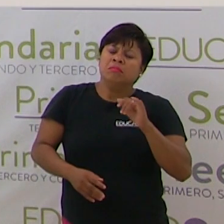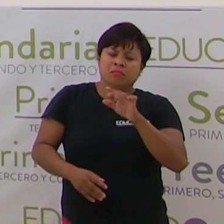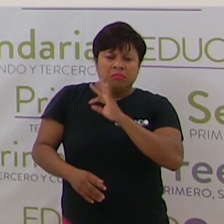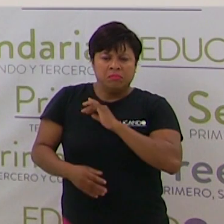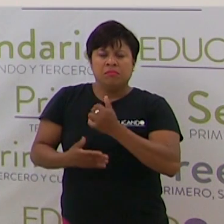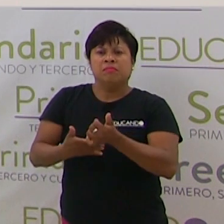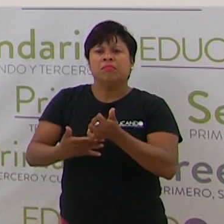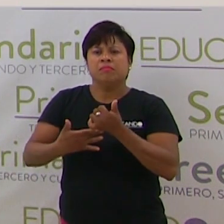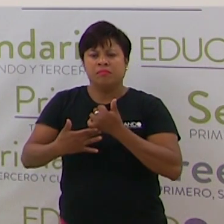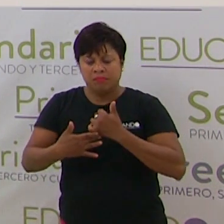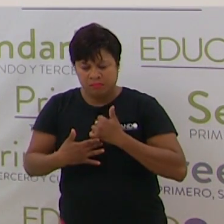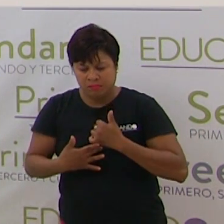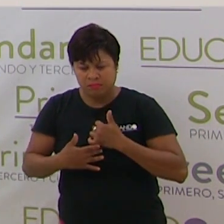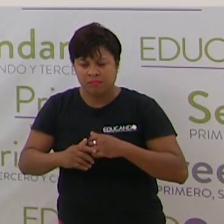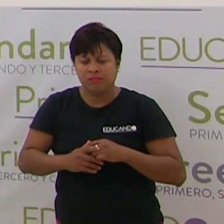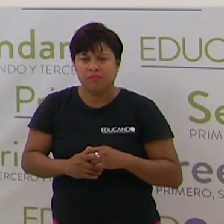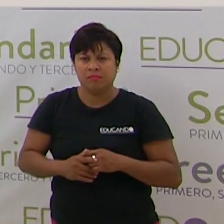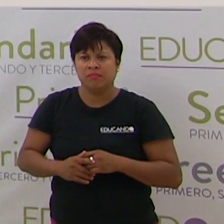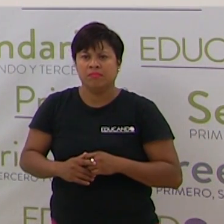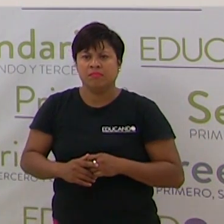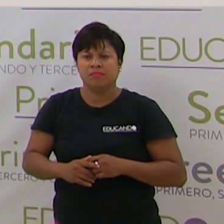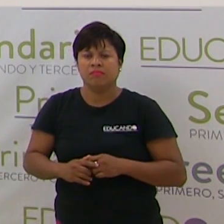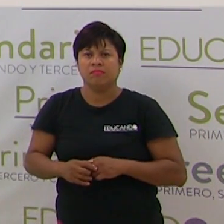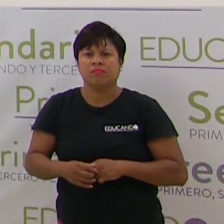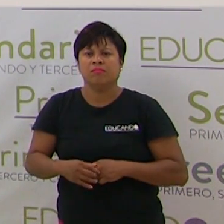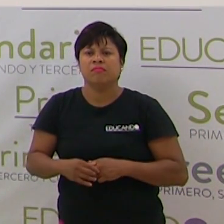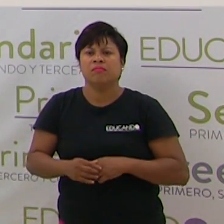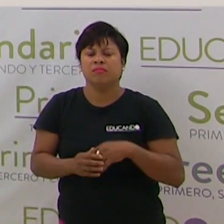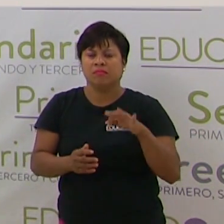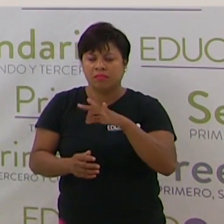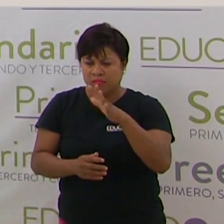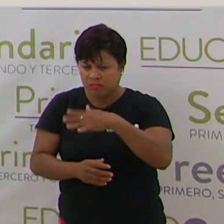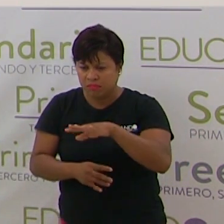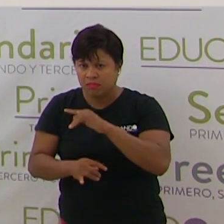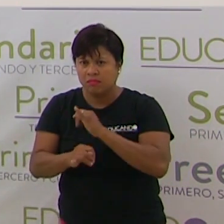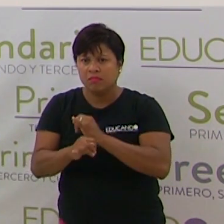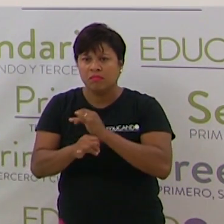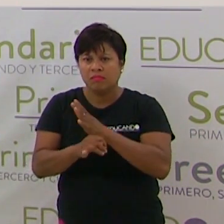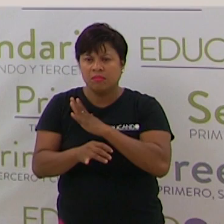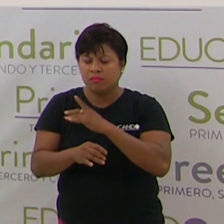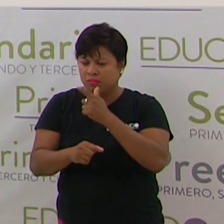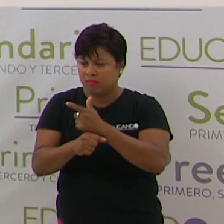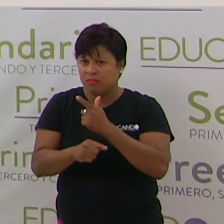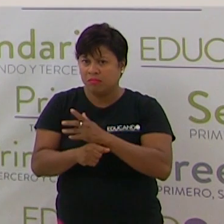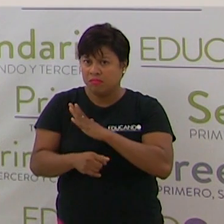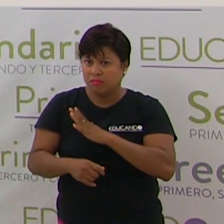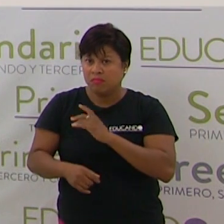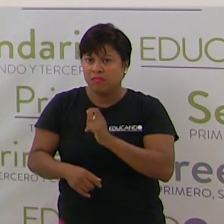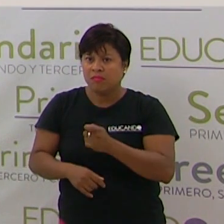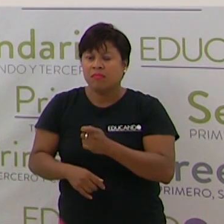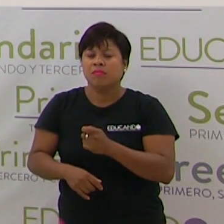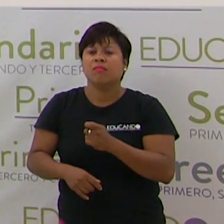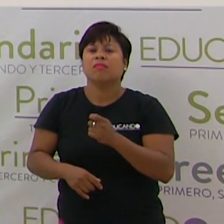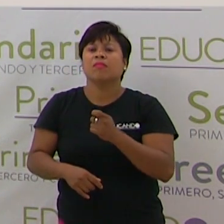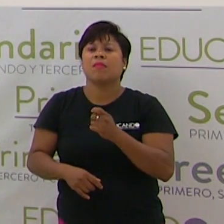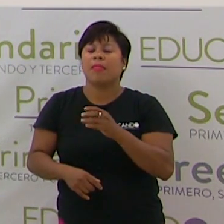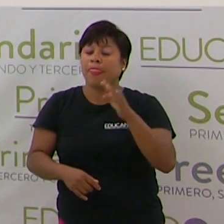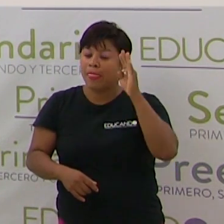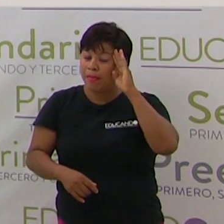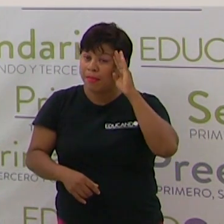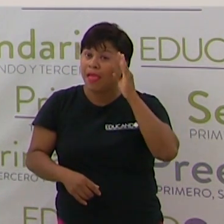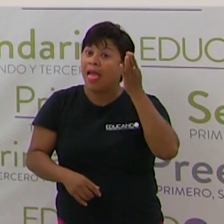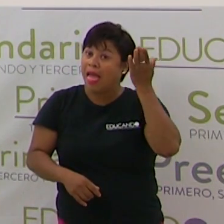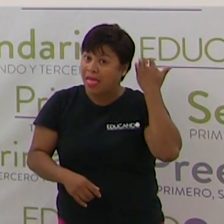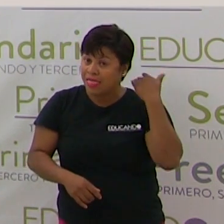algún, a lo mejor buscando por internet encontraste algo así, porque era lo que se utilizaba antes,